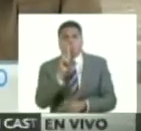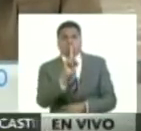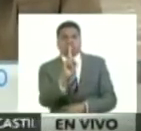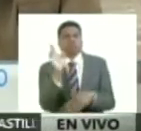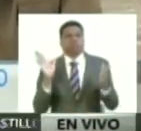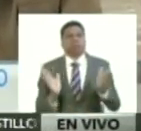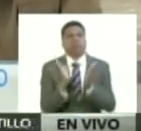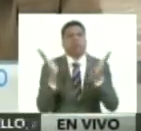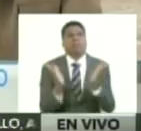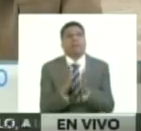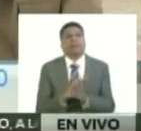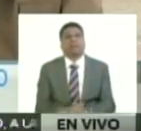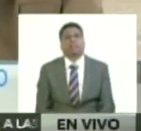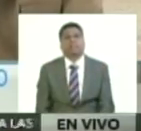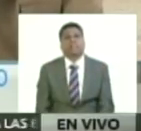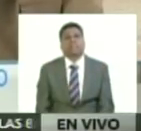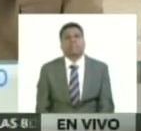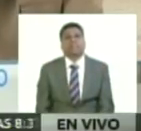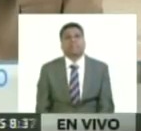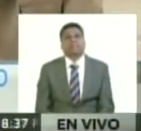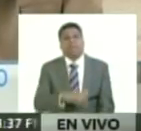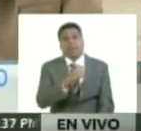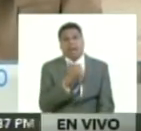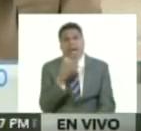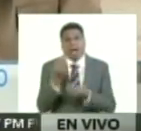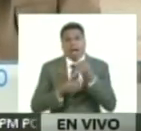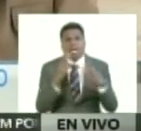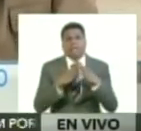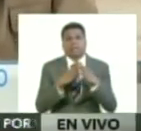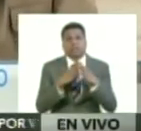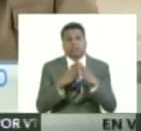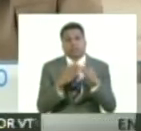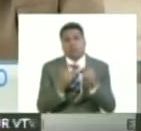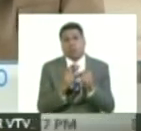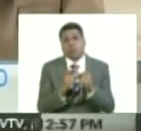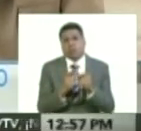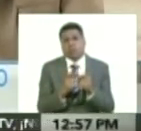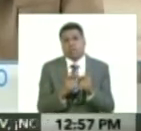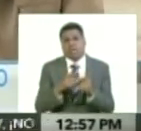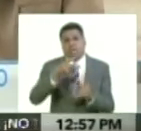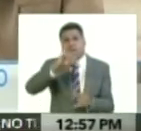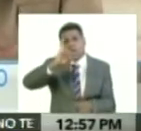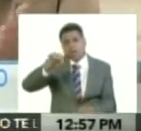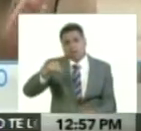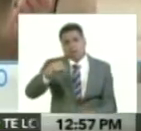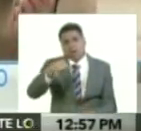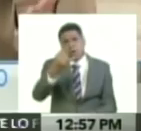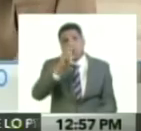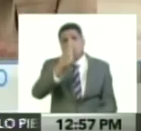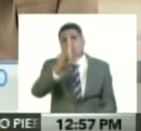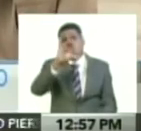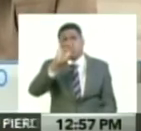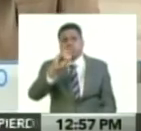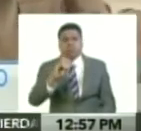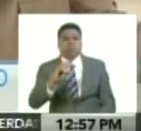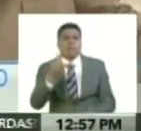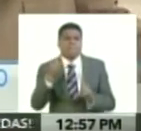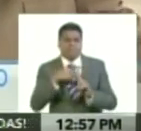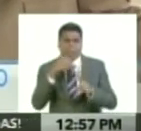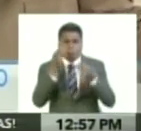es que él hará todo lo que pueda para que Julio Borges no sea presidente de la Asamblea Nacional. Y porque está